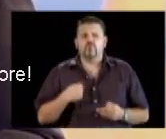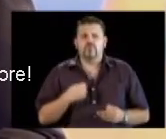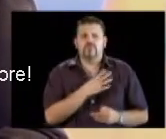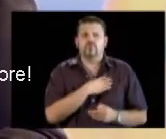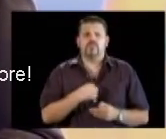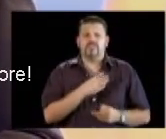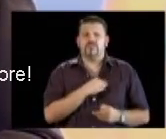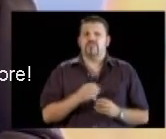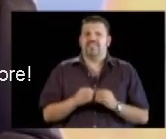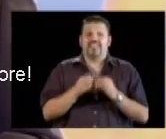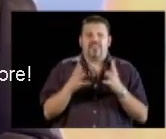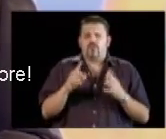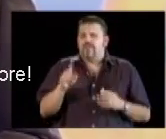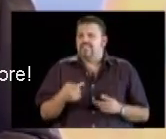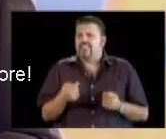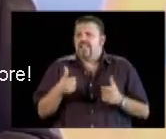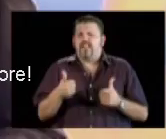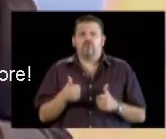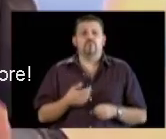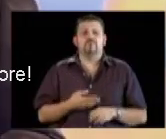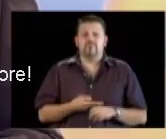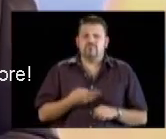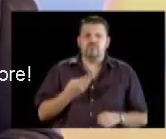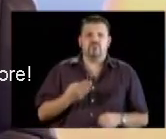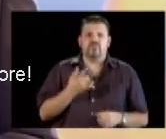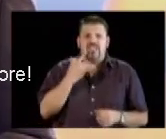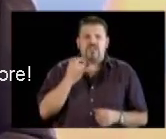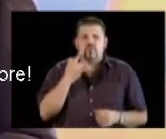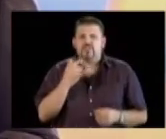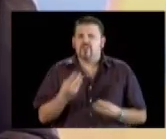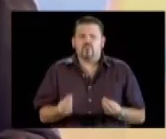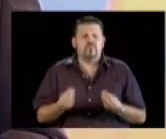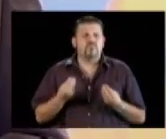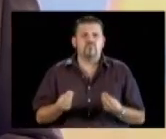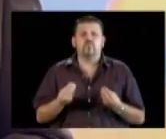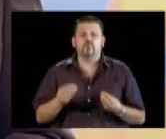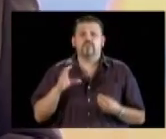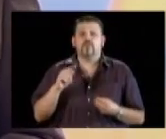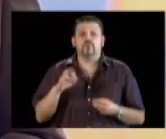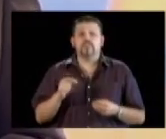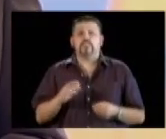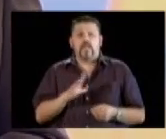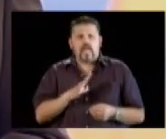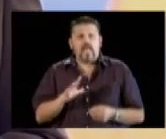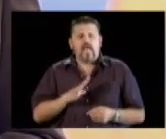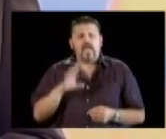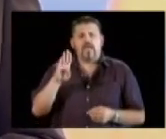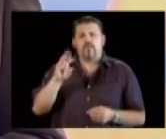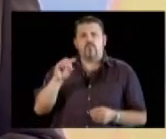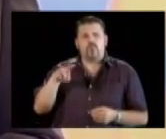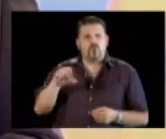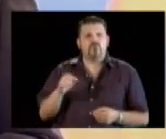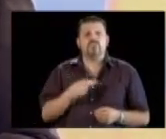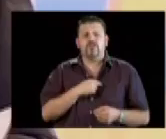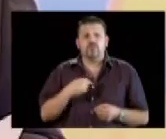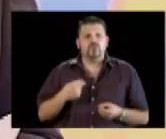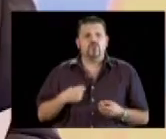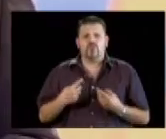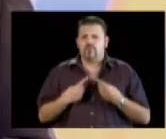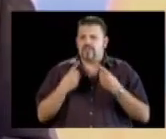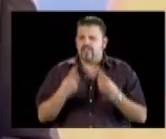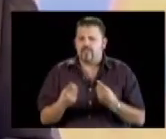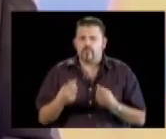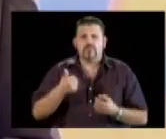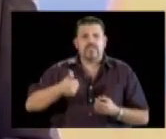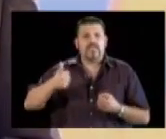supuesto, es algo que se logra con mucha constancia, nada más. Y también hay bonos. Bonos que entregamos cada 15 días,